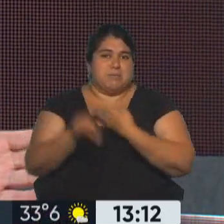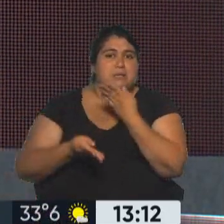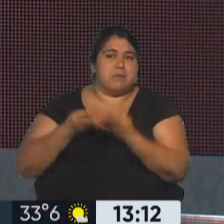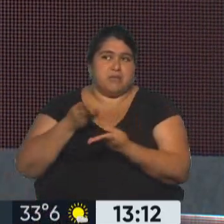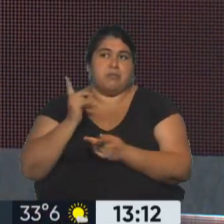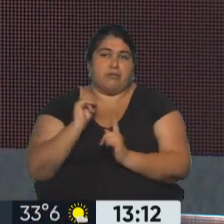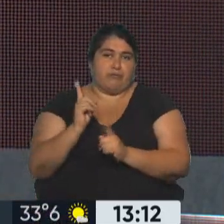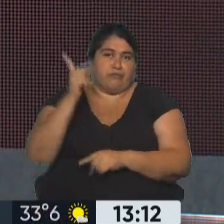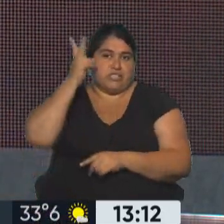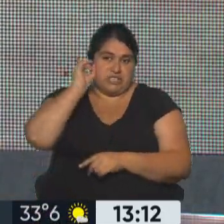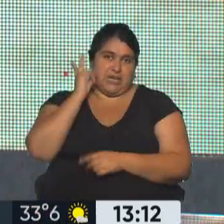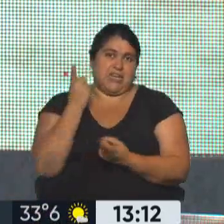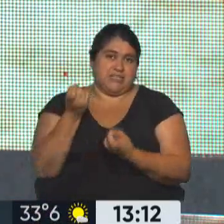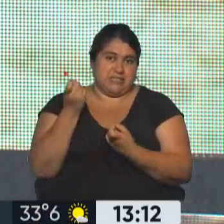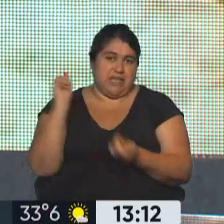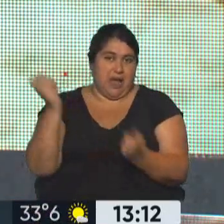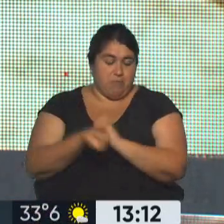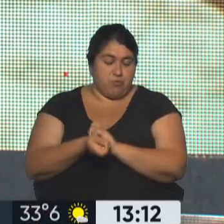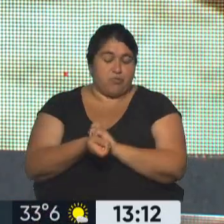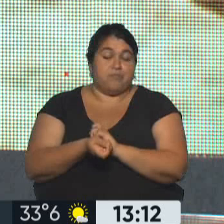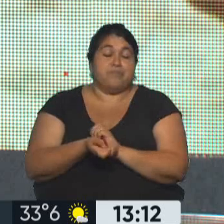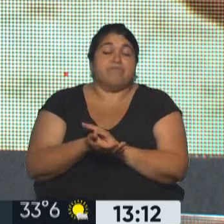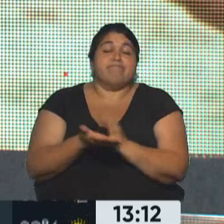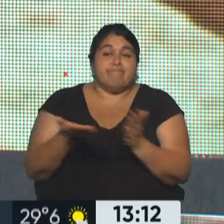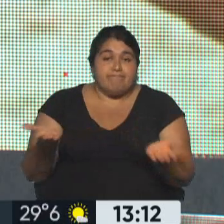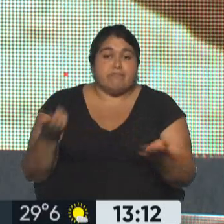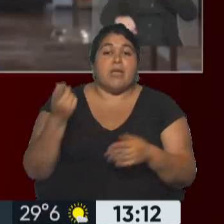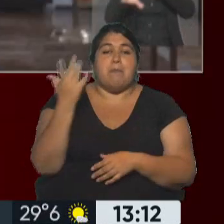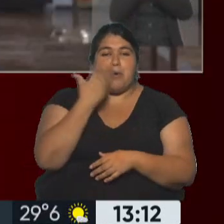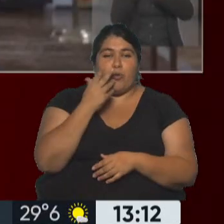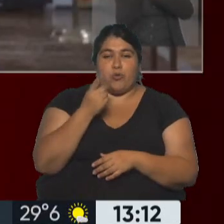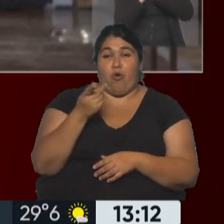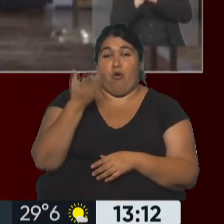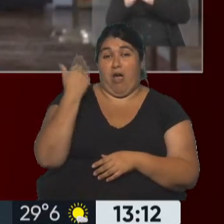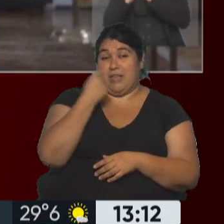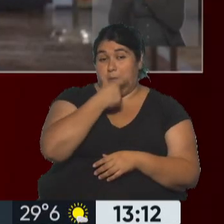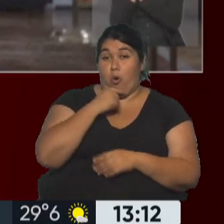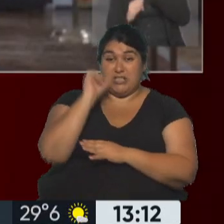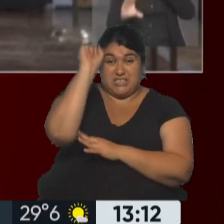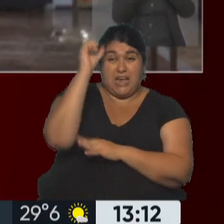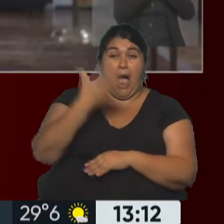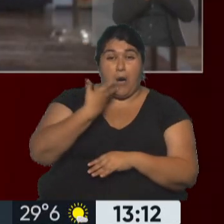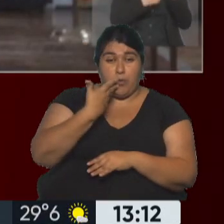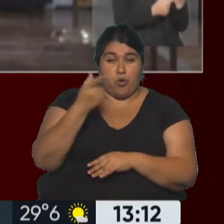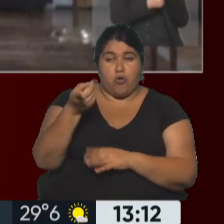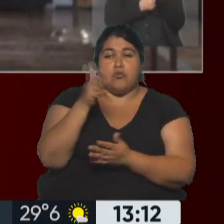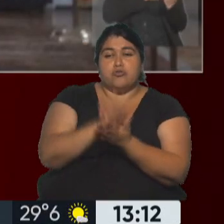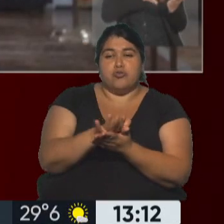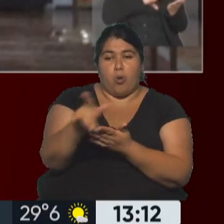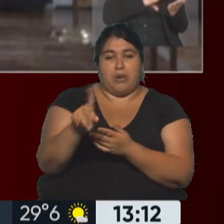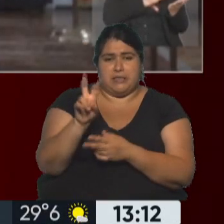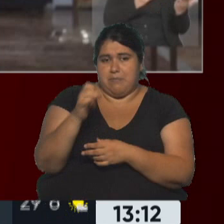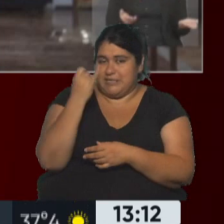siguen pendientes en Chile. Así que me parece, de hecho me gustó cuando Boric plantea, porque ayer tuvo, técnicamente entiendo